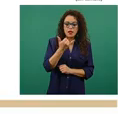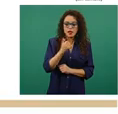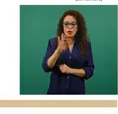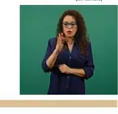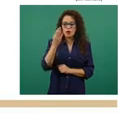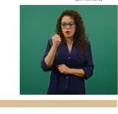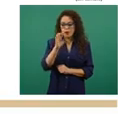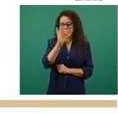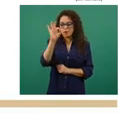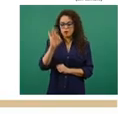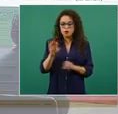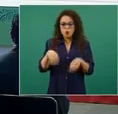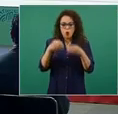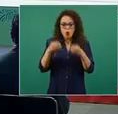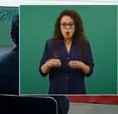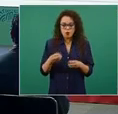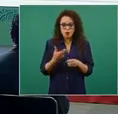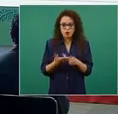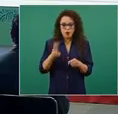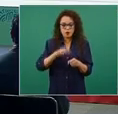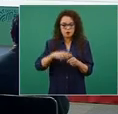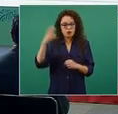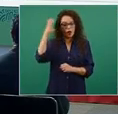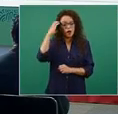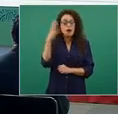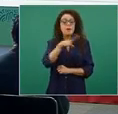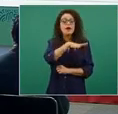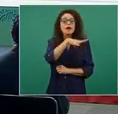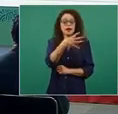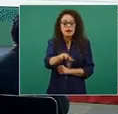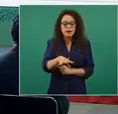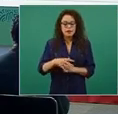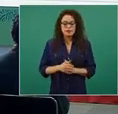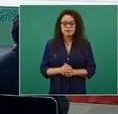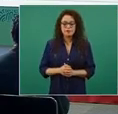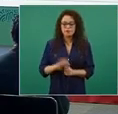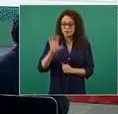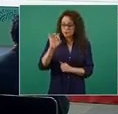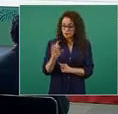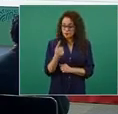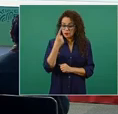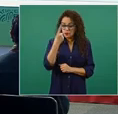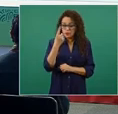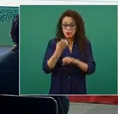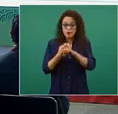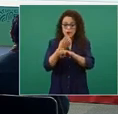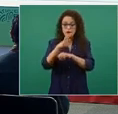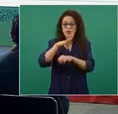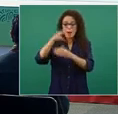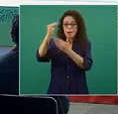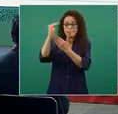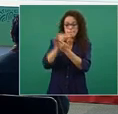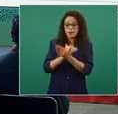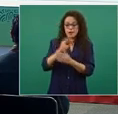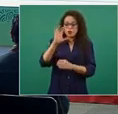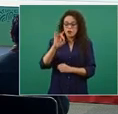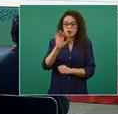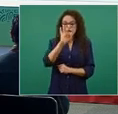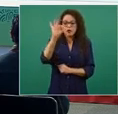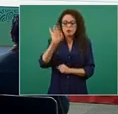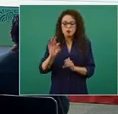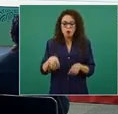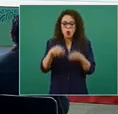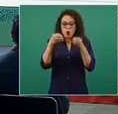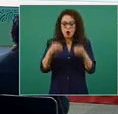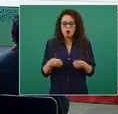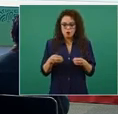de ocupación en camas generales, y 31 entidades tienen menos del 30% de